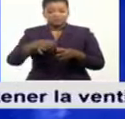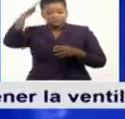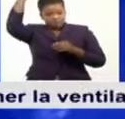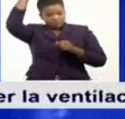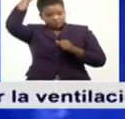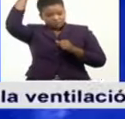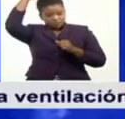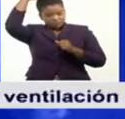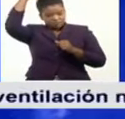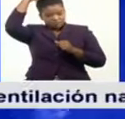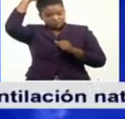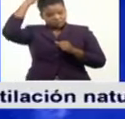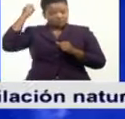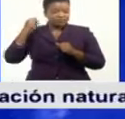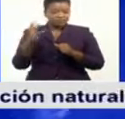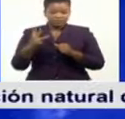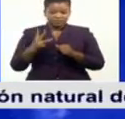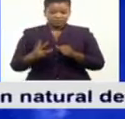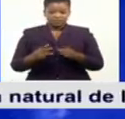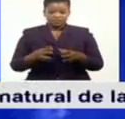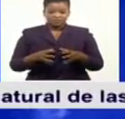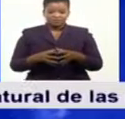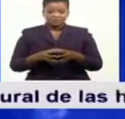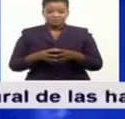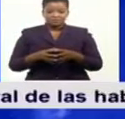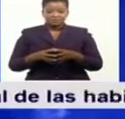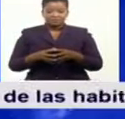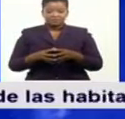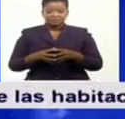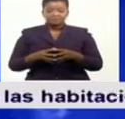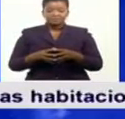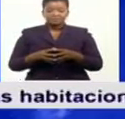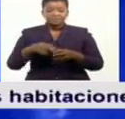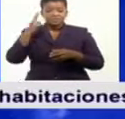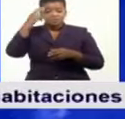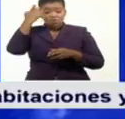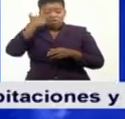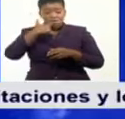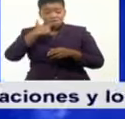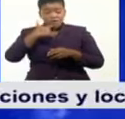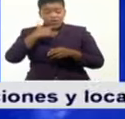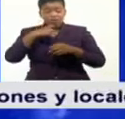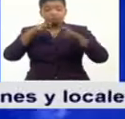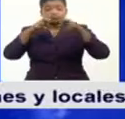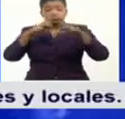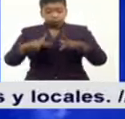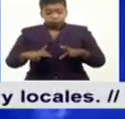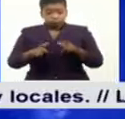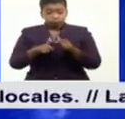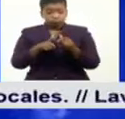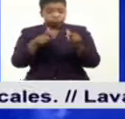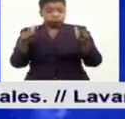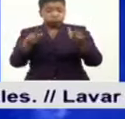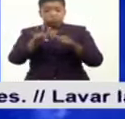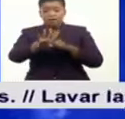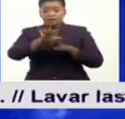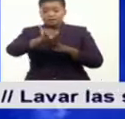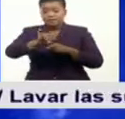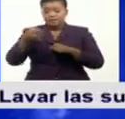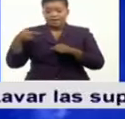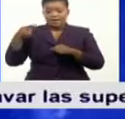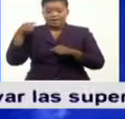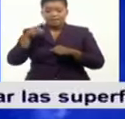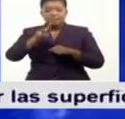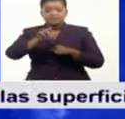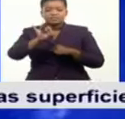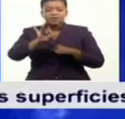cada uno. Ciego Dávila vuelve a incrementar la cifra de casos autóctonos, 46 ayer, 27